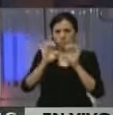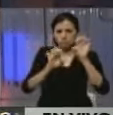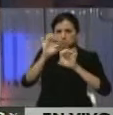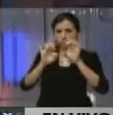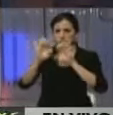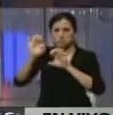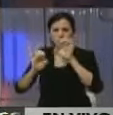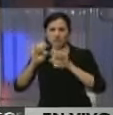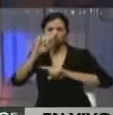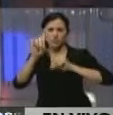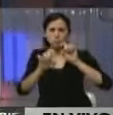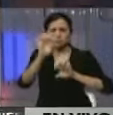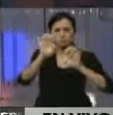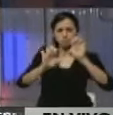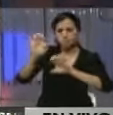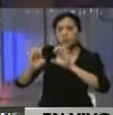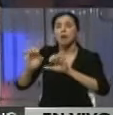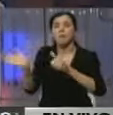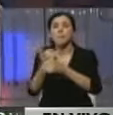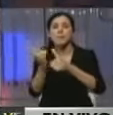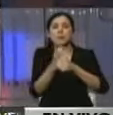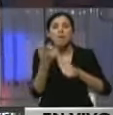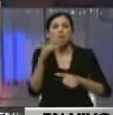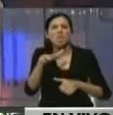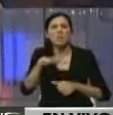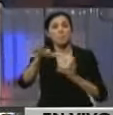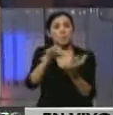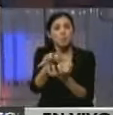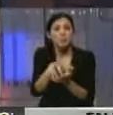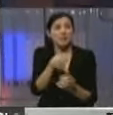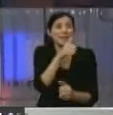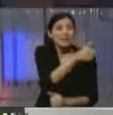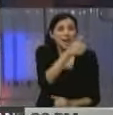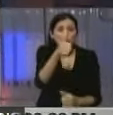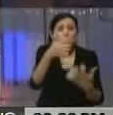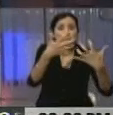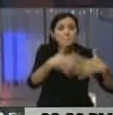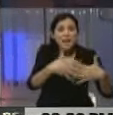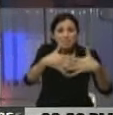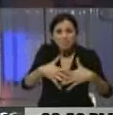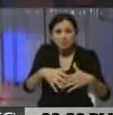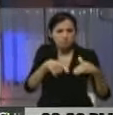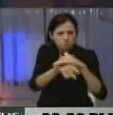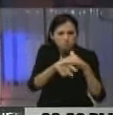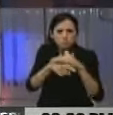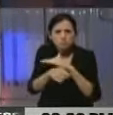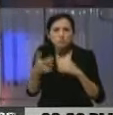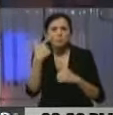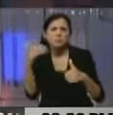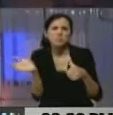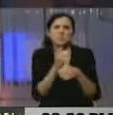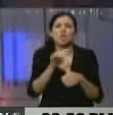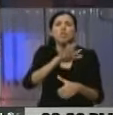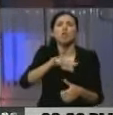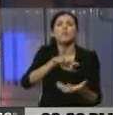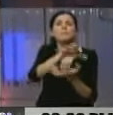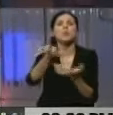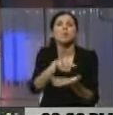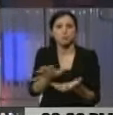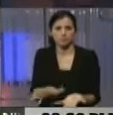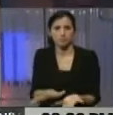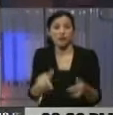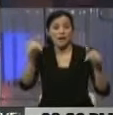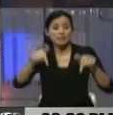de diagnóstico y acción los problemas a resolver planta por planta. Es la virtud de esta nueva gran